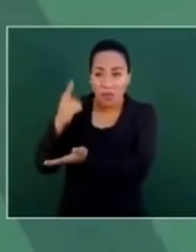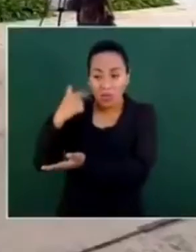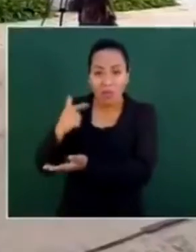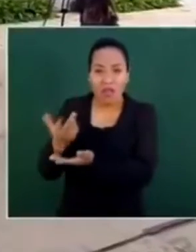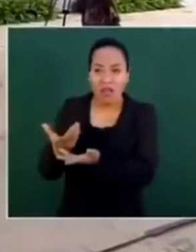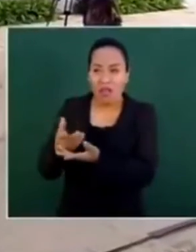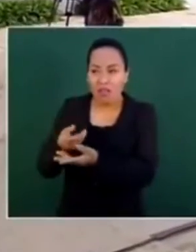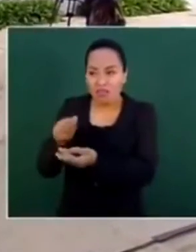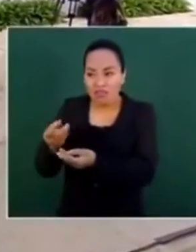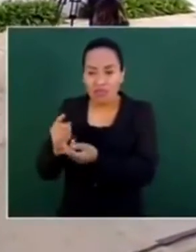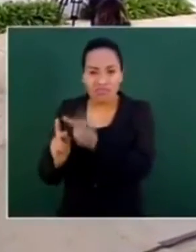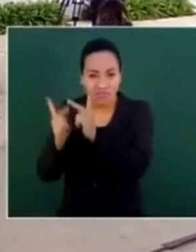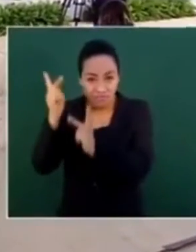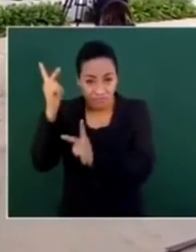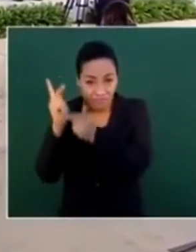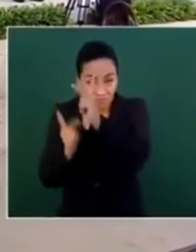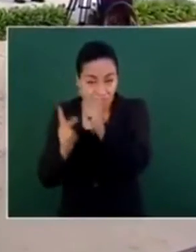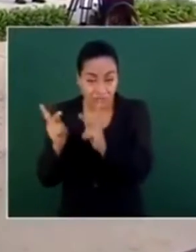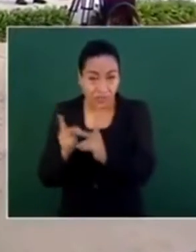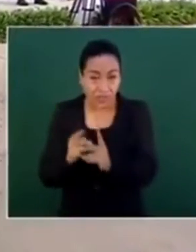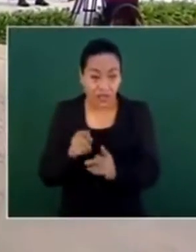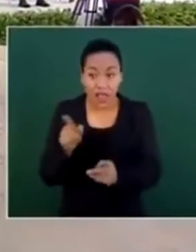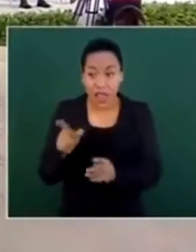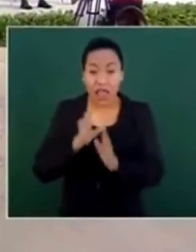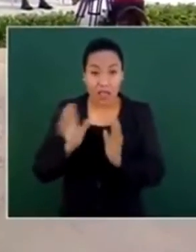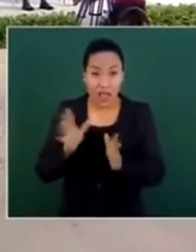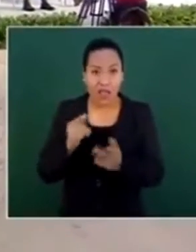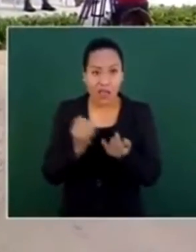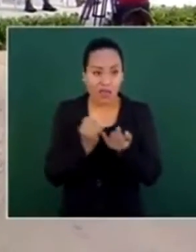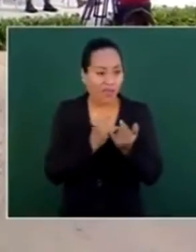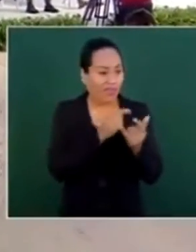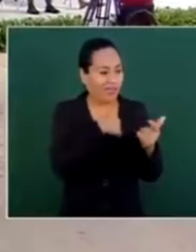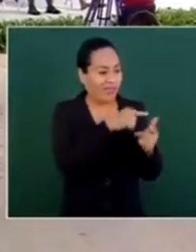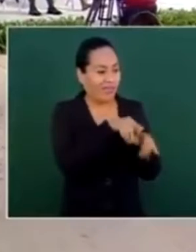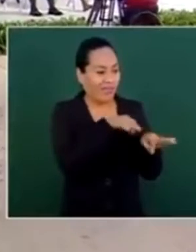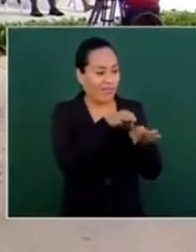ver con el programa Sembrando Vida,